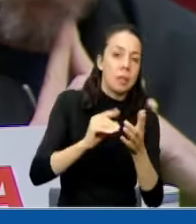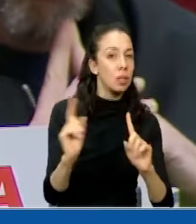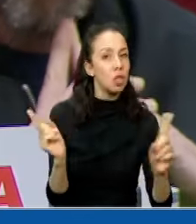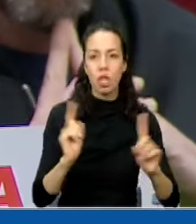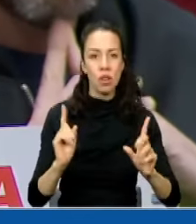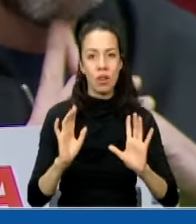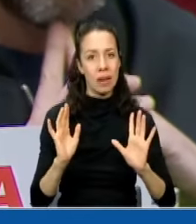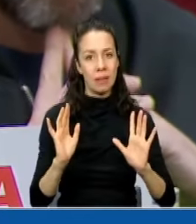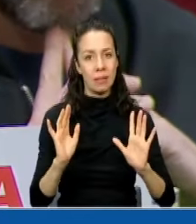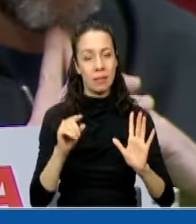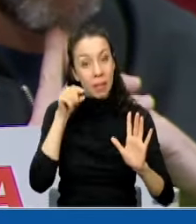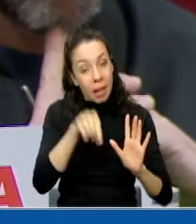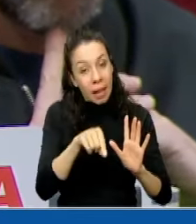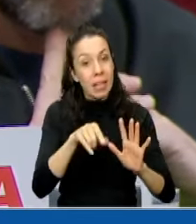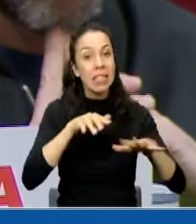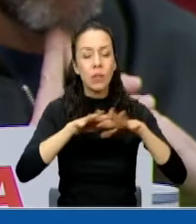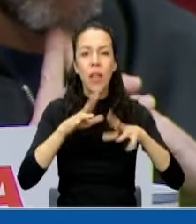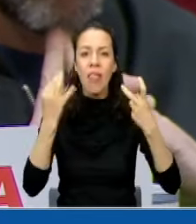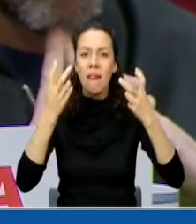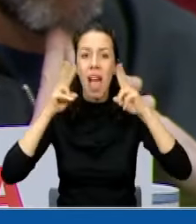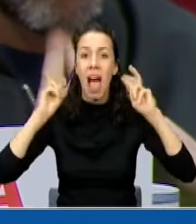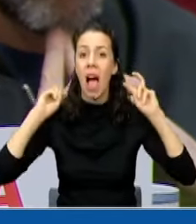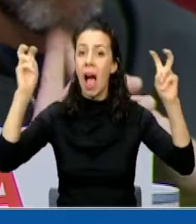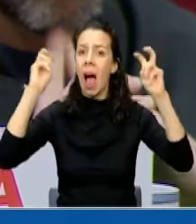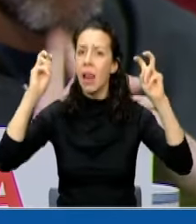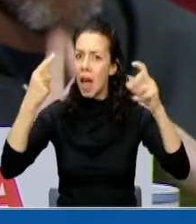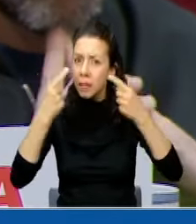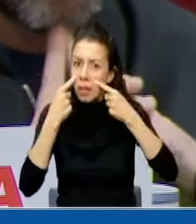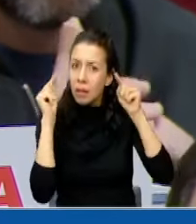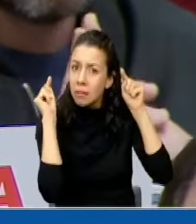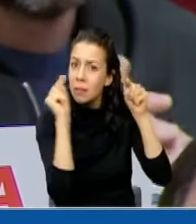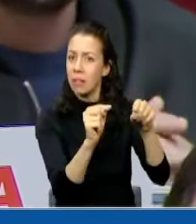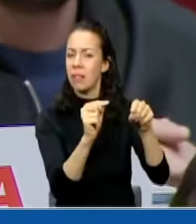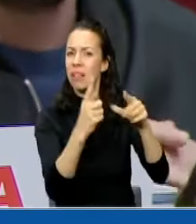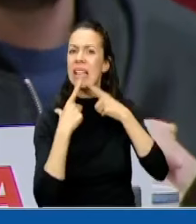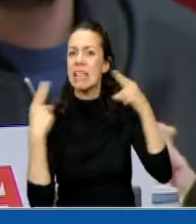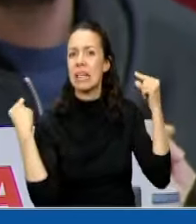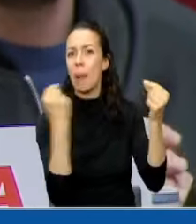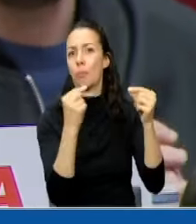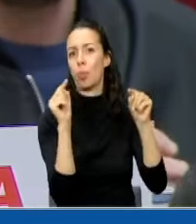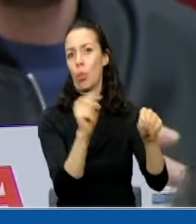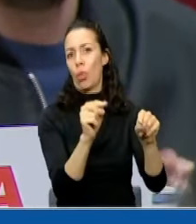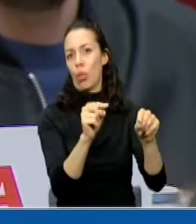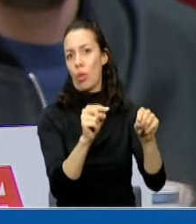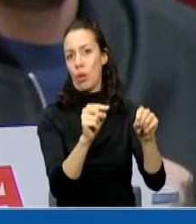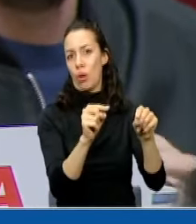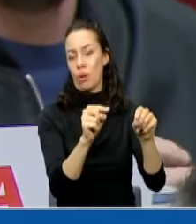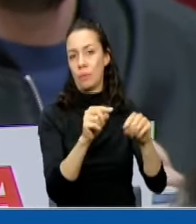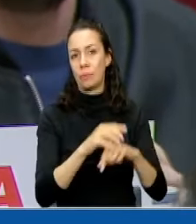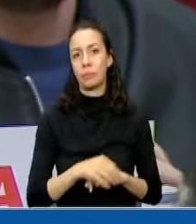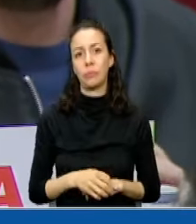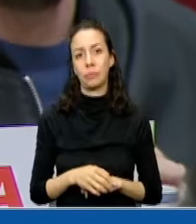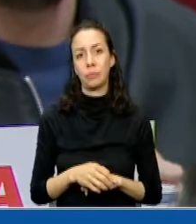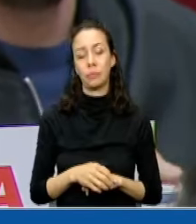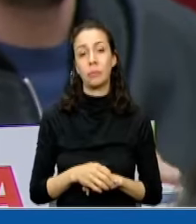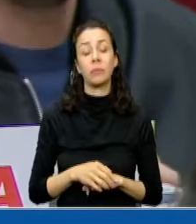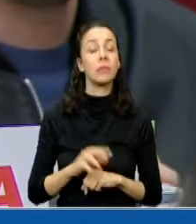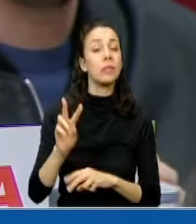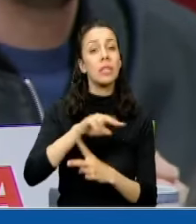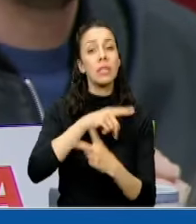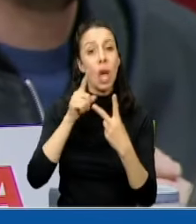un hecho que merece la alerta, el señalamiento y el completo repudio. Y el segundo punto